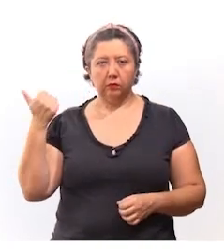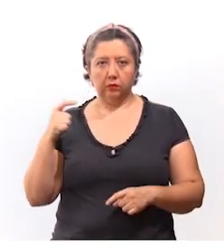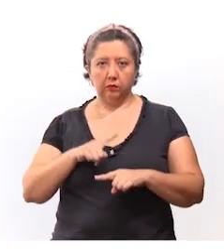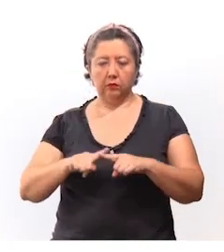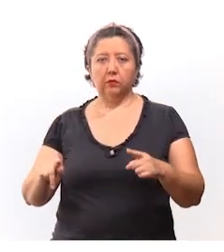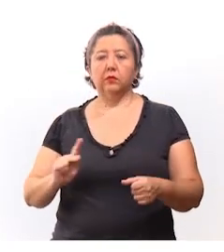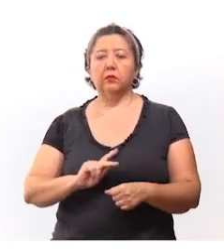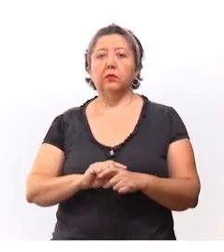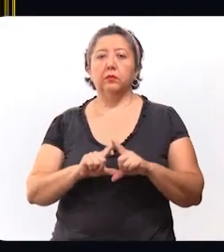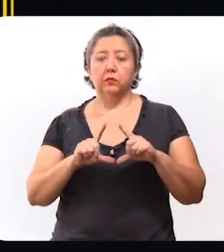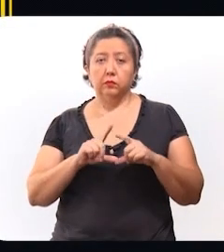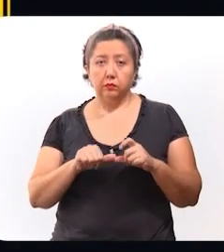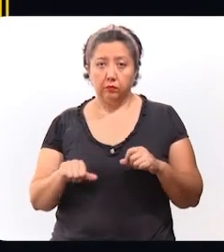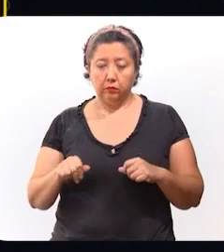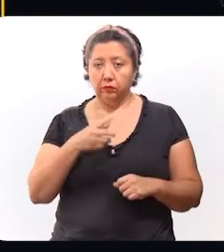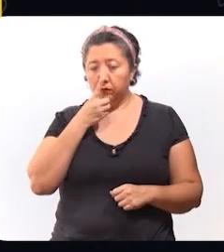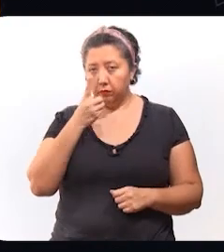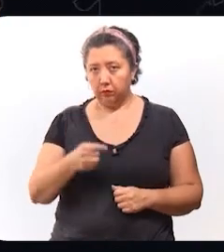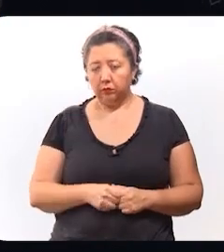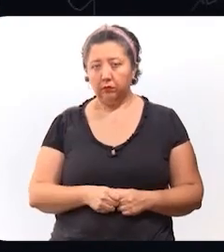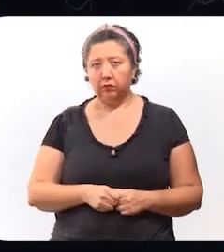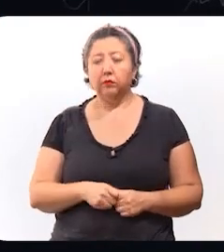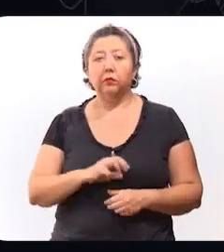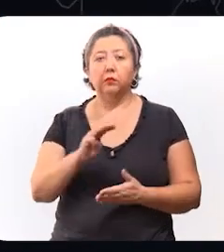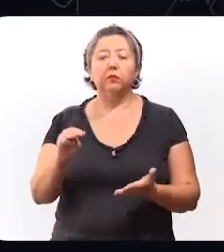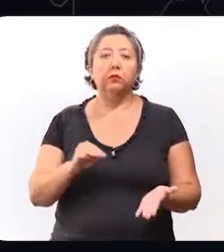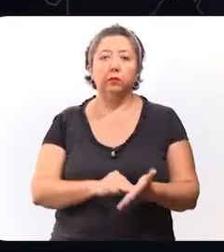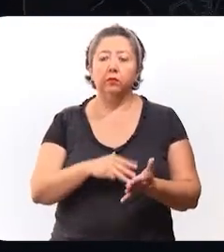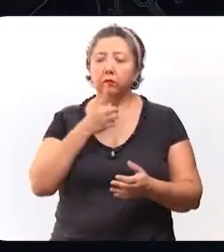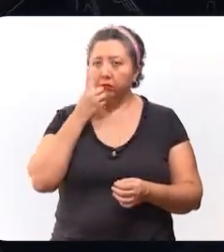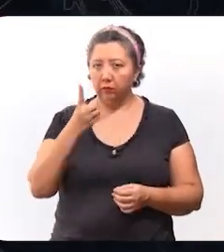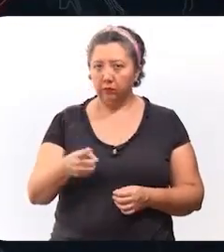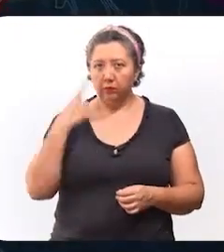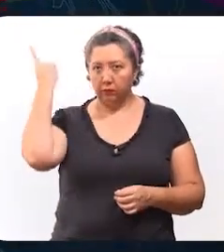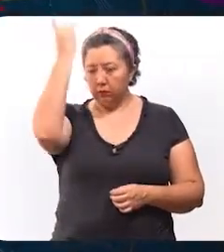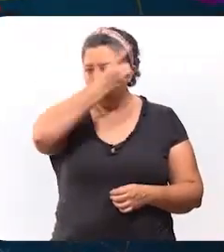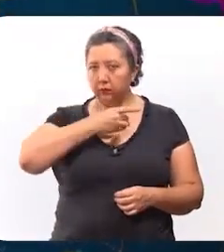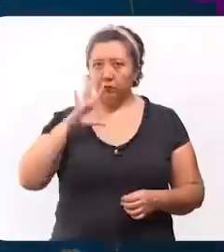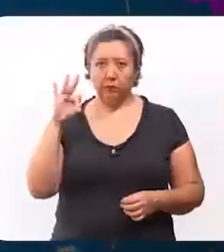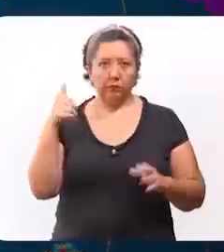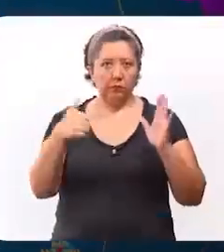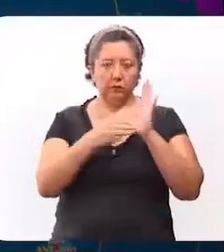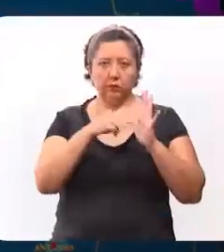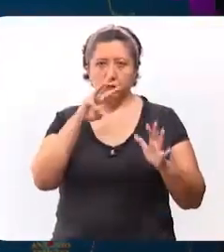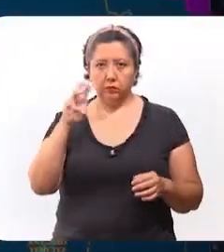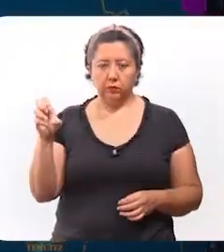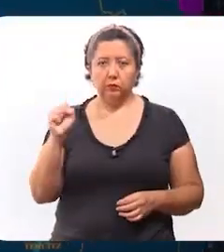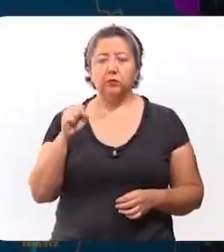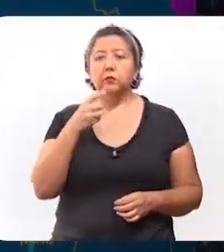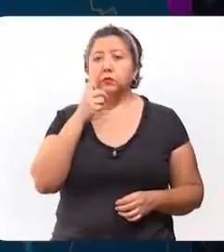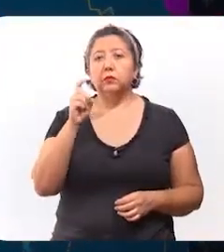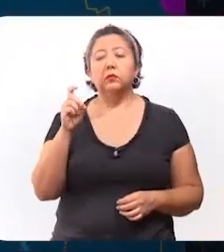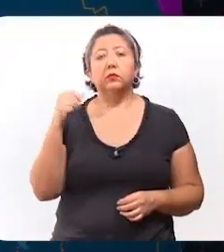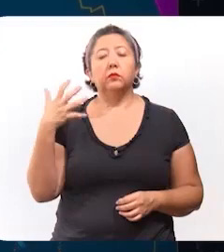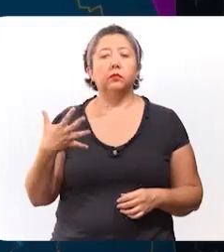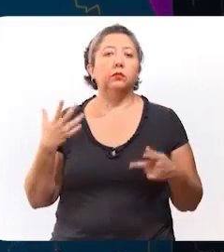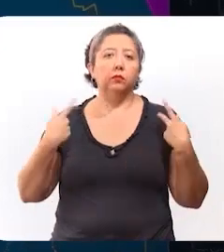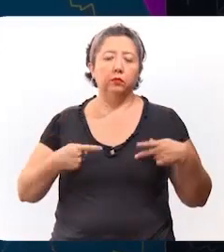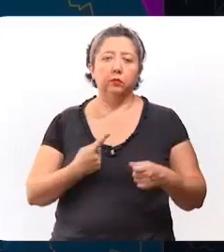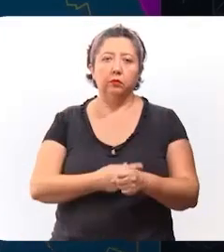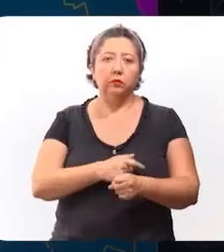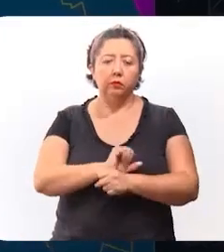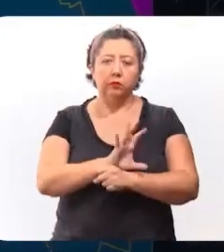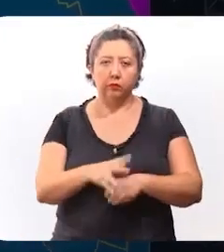otro país u otro estado. Específicamente en Mérida, se han diagnosticado 46.735 personas contagiadas de